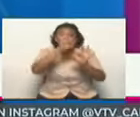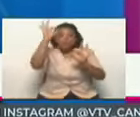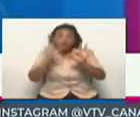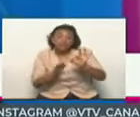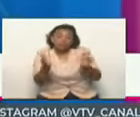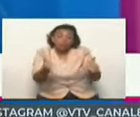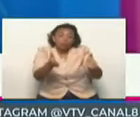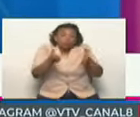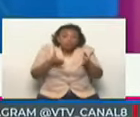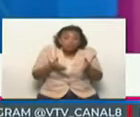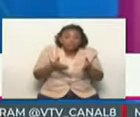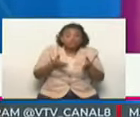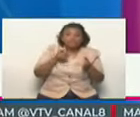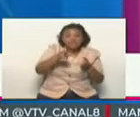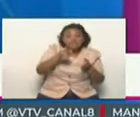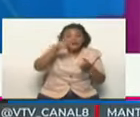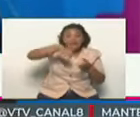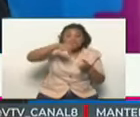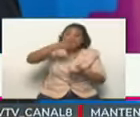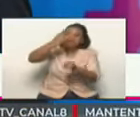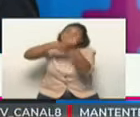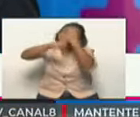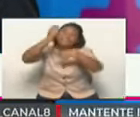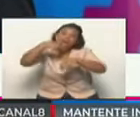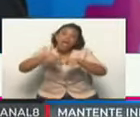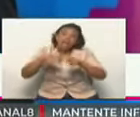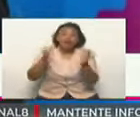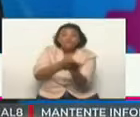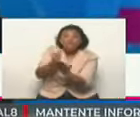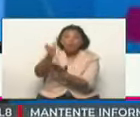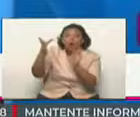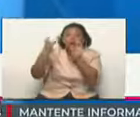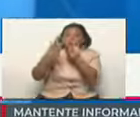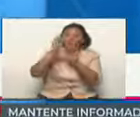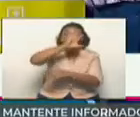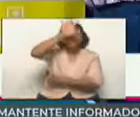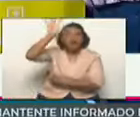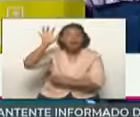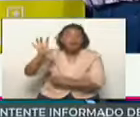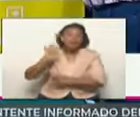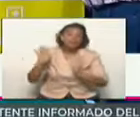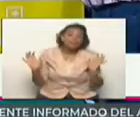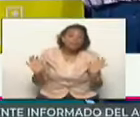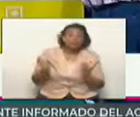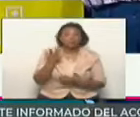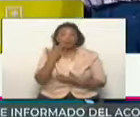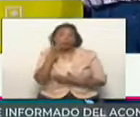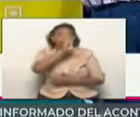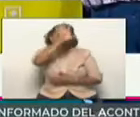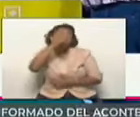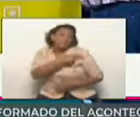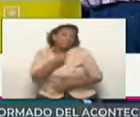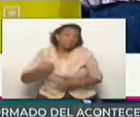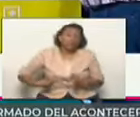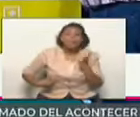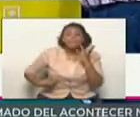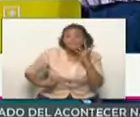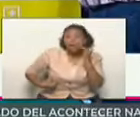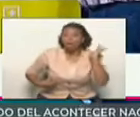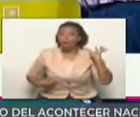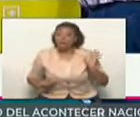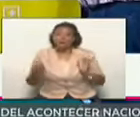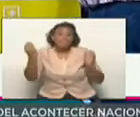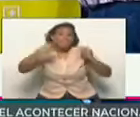producto y comienzas a construir la ruta. La ruta. El mercado chino es el mercado